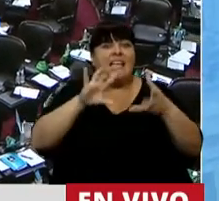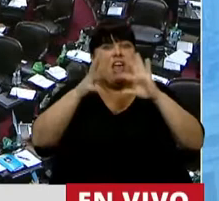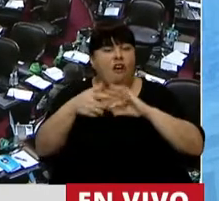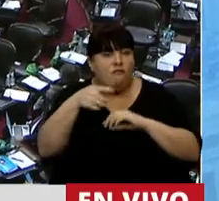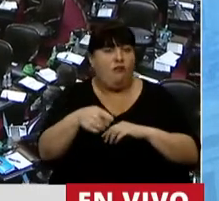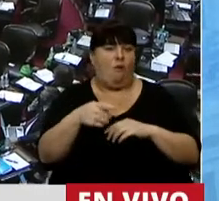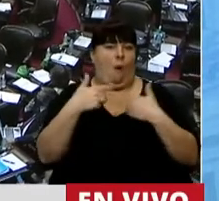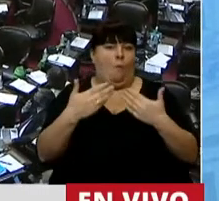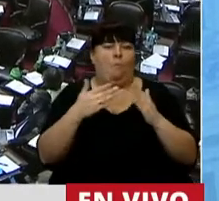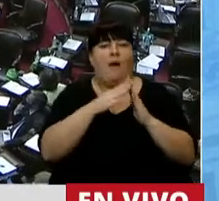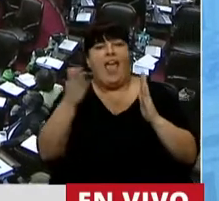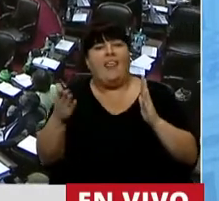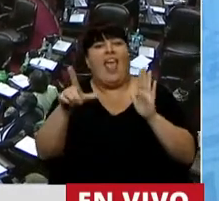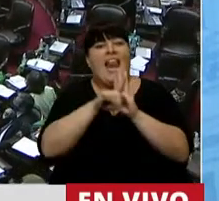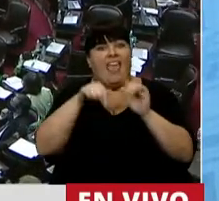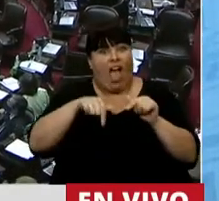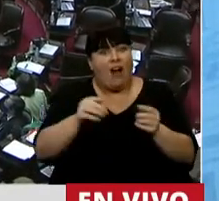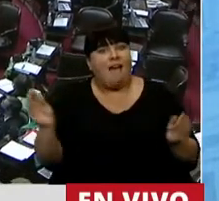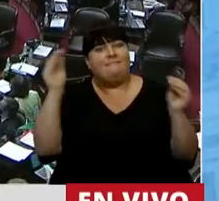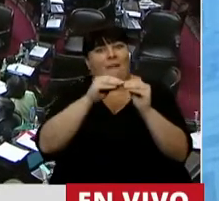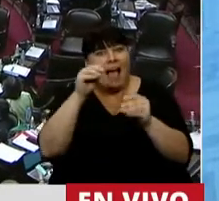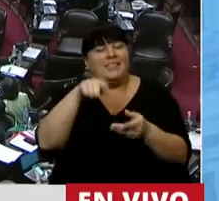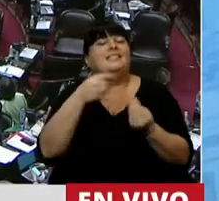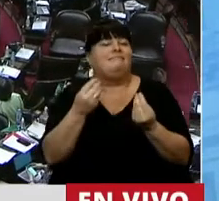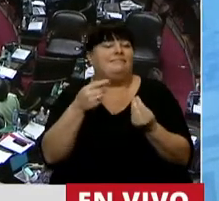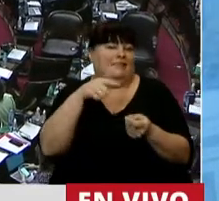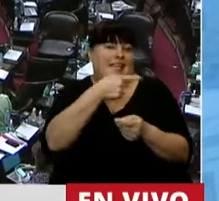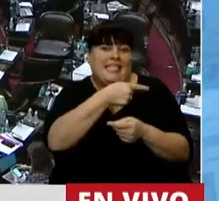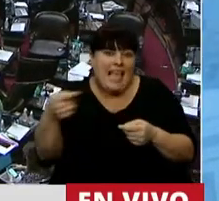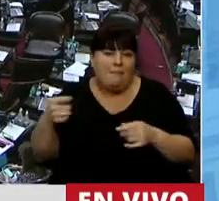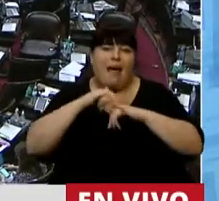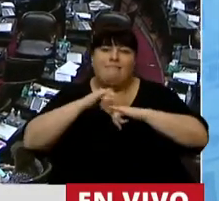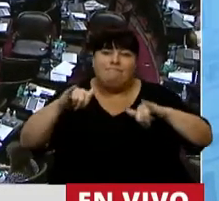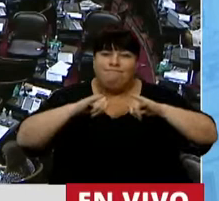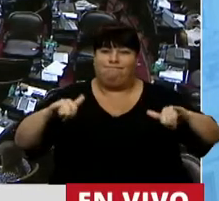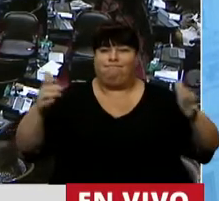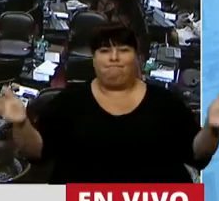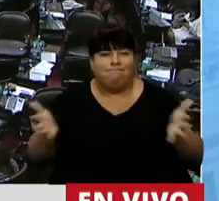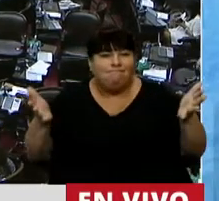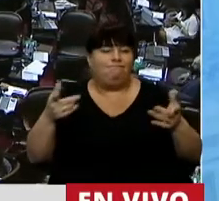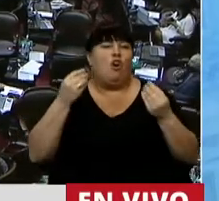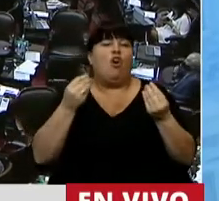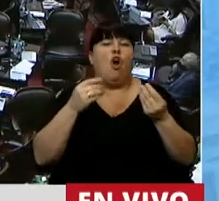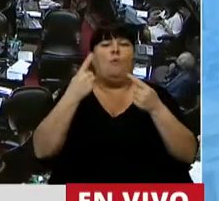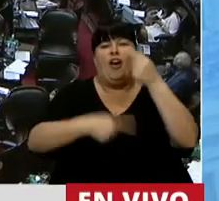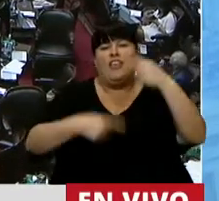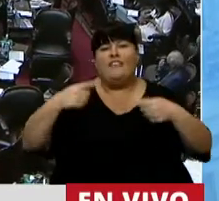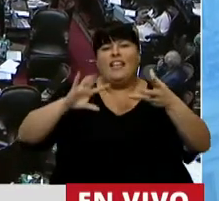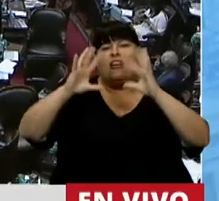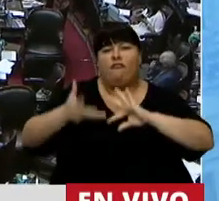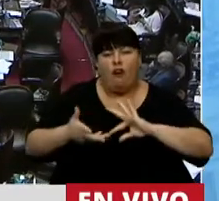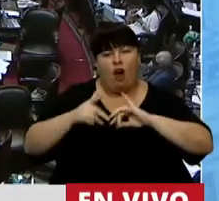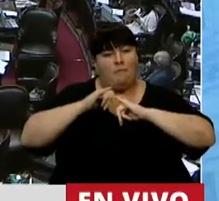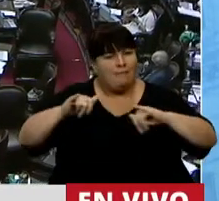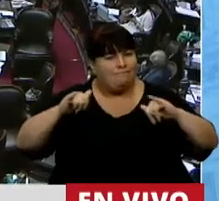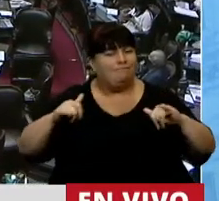manera poder complementar la ley actual y llevar en esa semana campañas de difusión a través de distintos